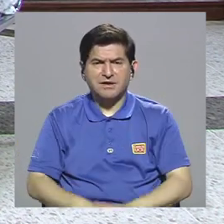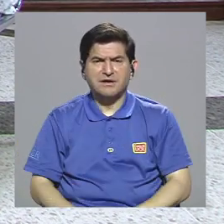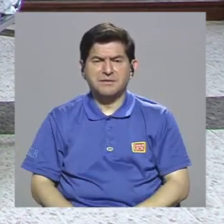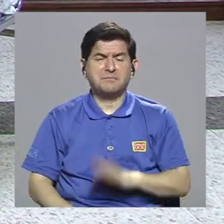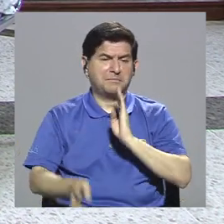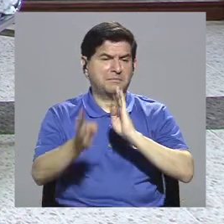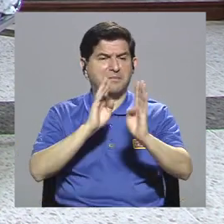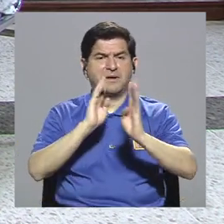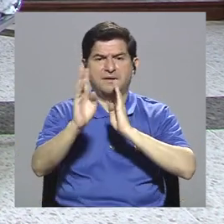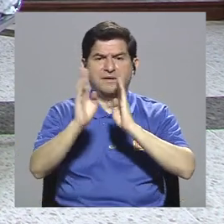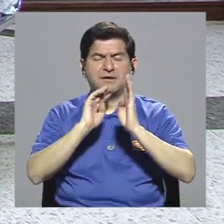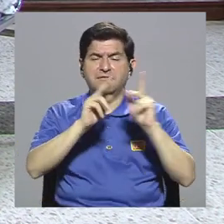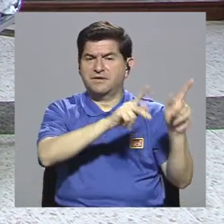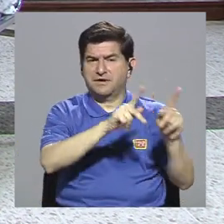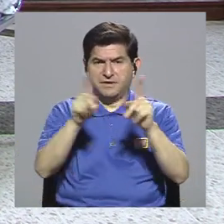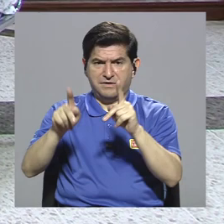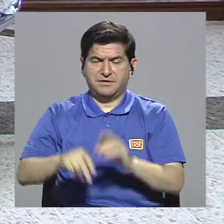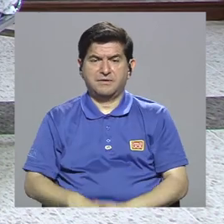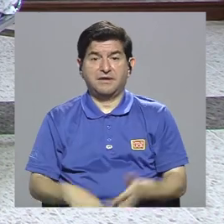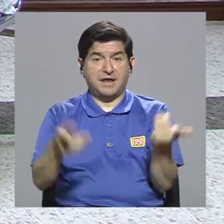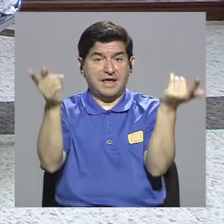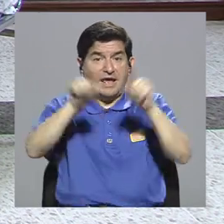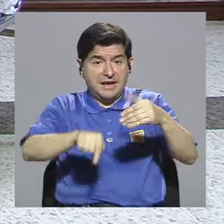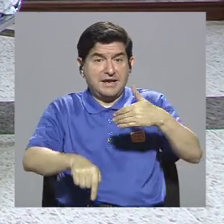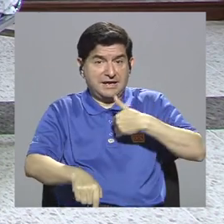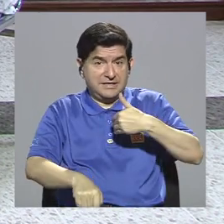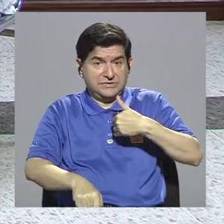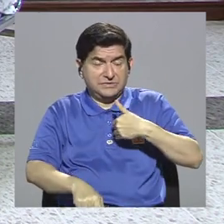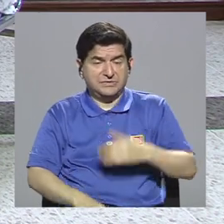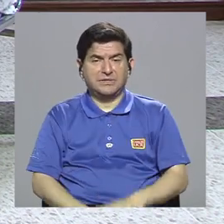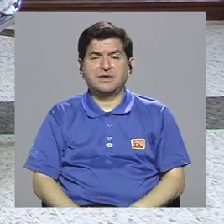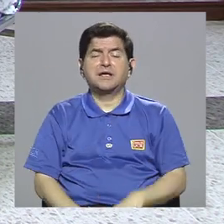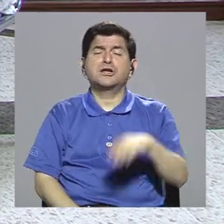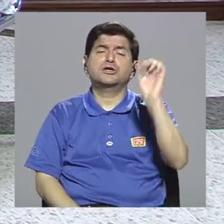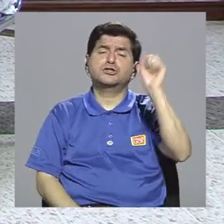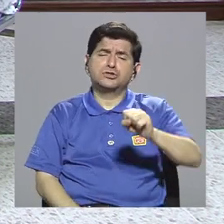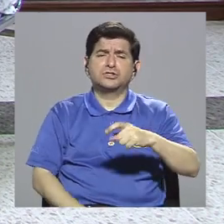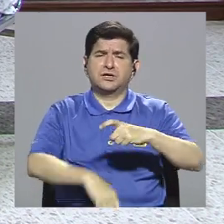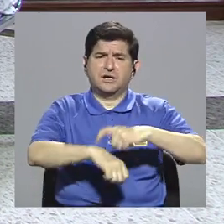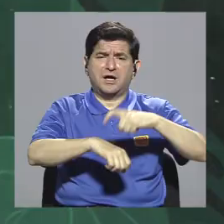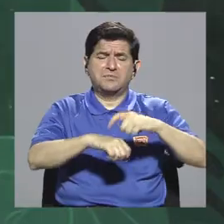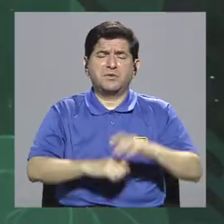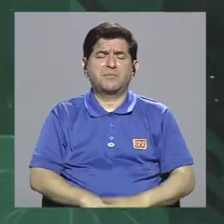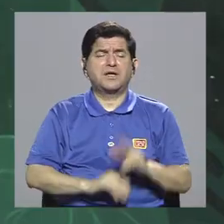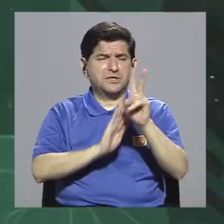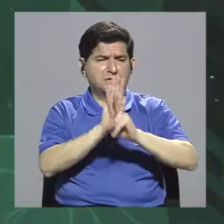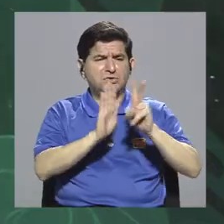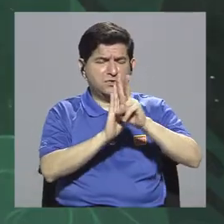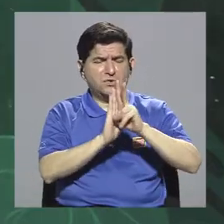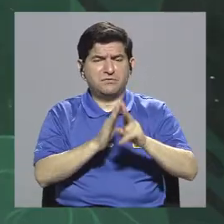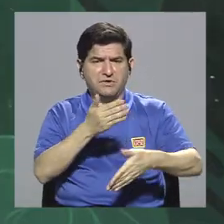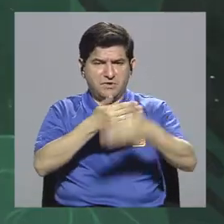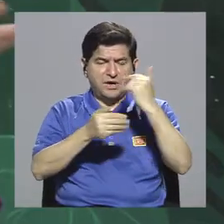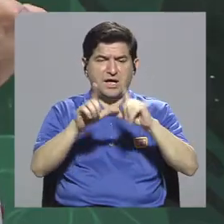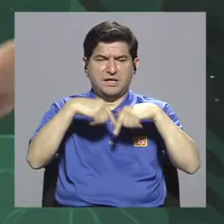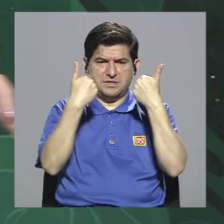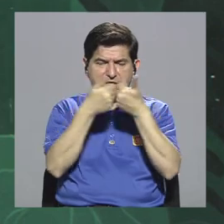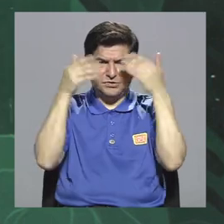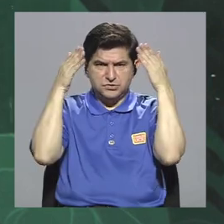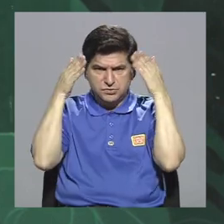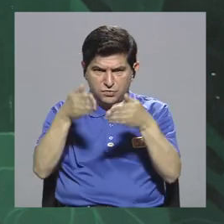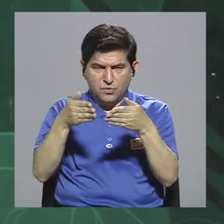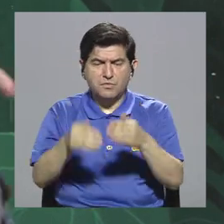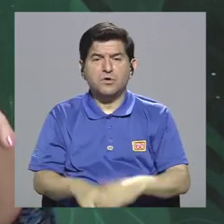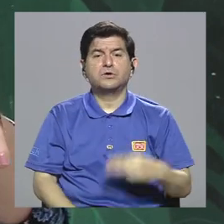con estas personas en el caso que tuviéramos. Sí, digamos, a la hora de crear los spots, antes se hicieron grupos focales con miembros de